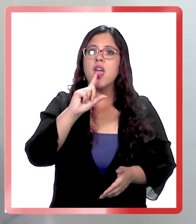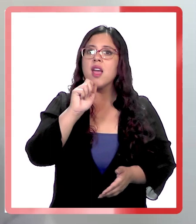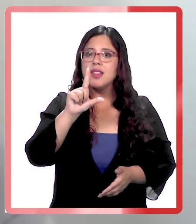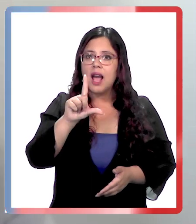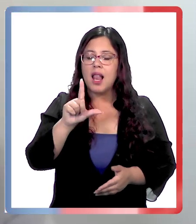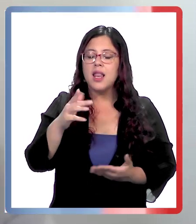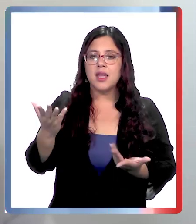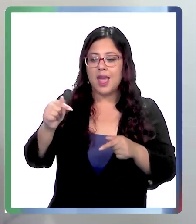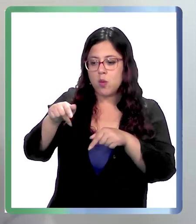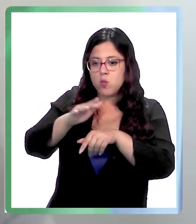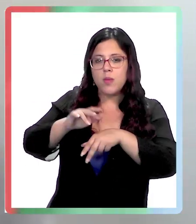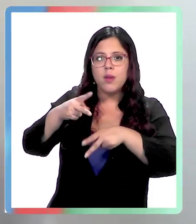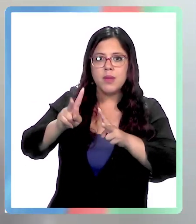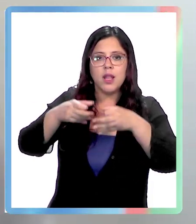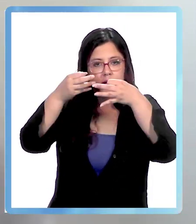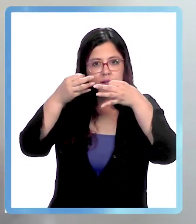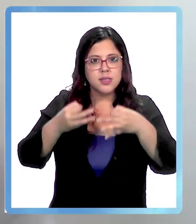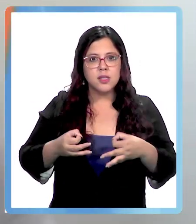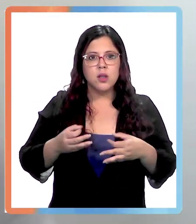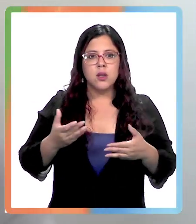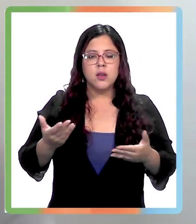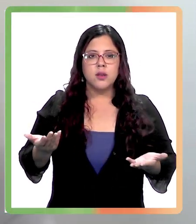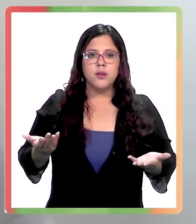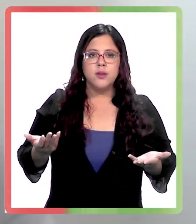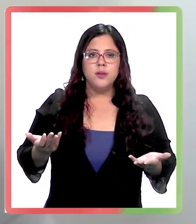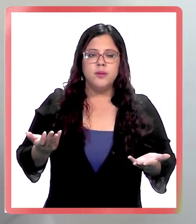cirugía colorectal que permite garantizar